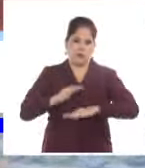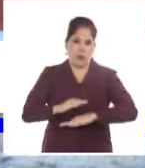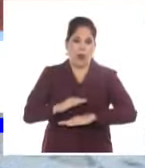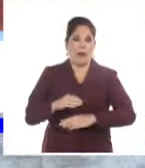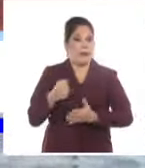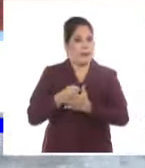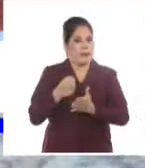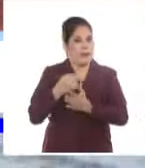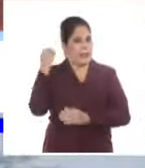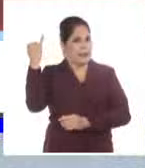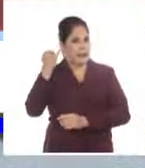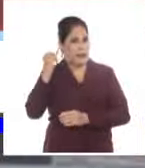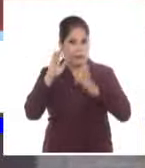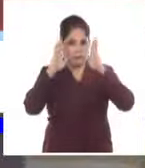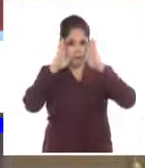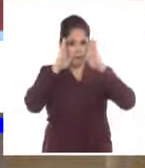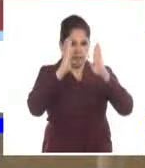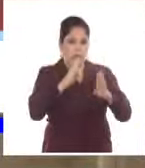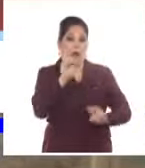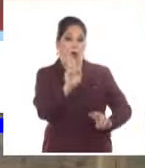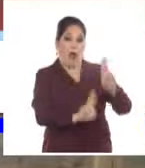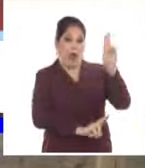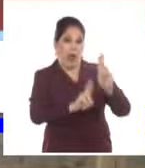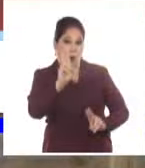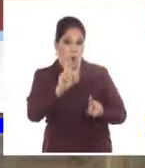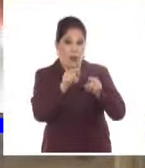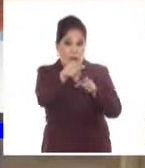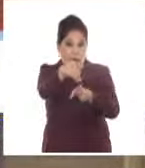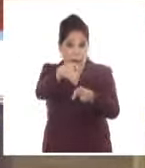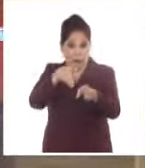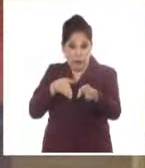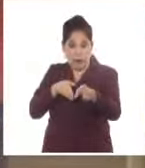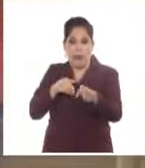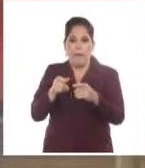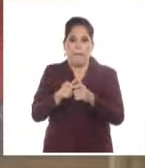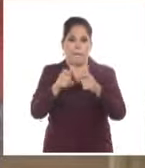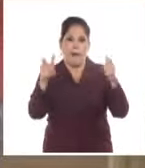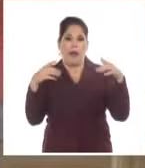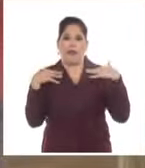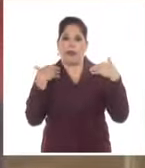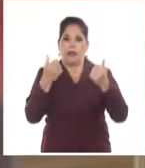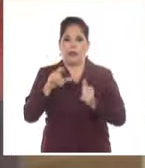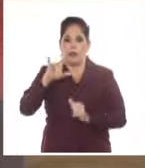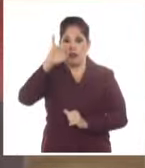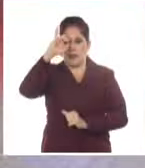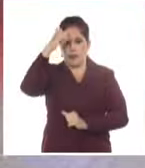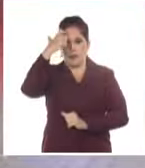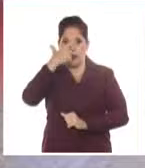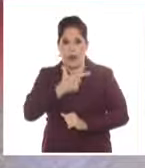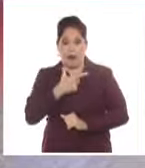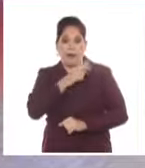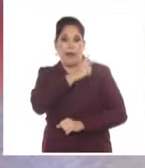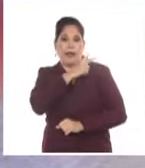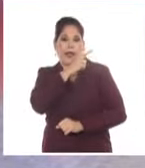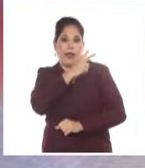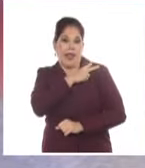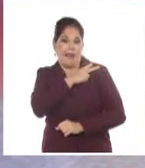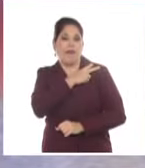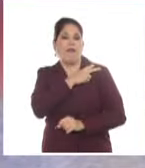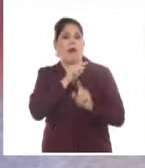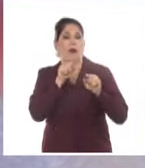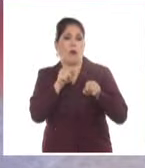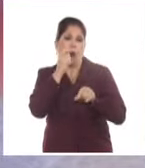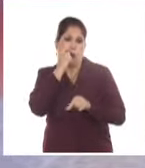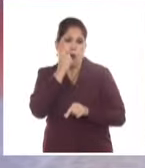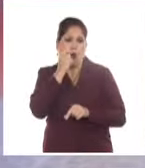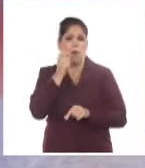internacional sobre Tel Aviv para llegar a un acuerdo con Hamas creció este martes. El director de la CIA, William Burns, el jefe del Mossad, David Barnes, y